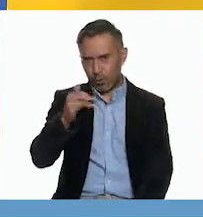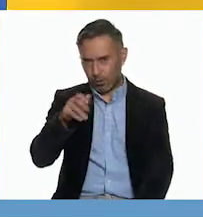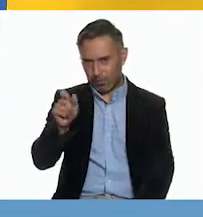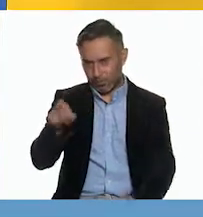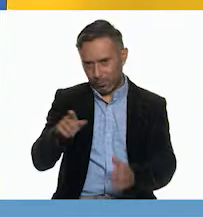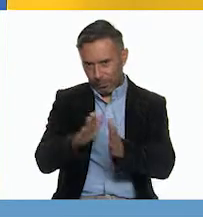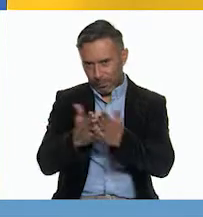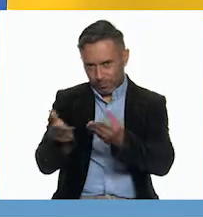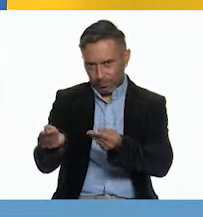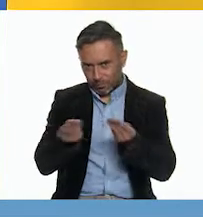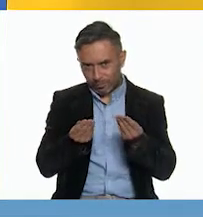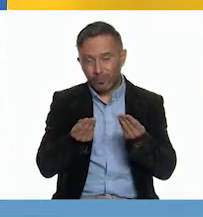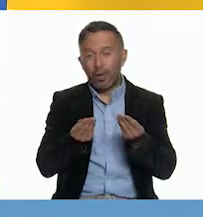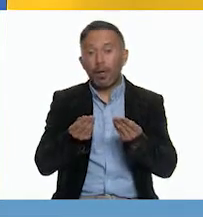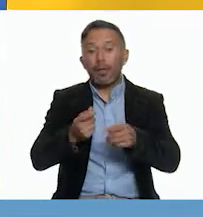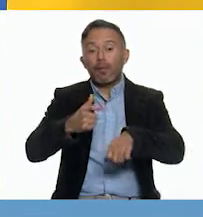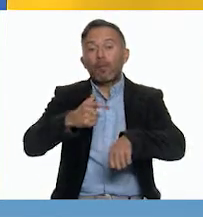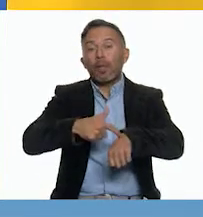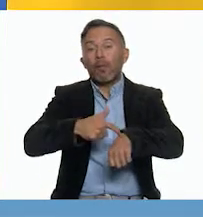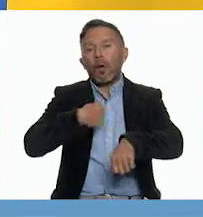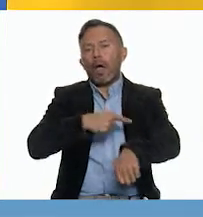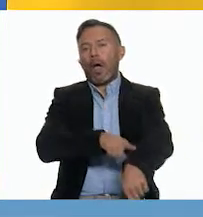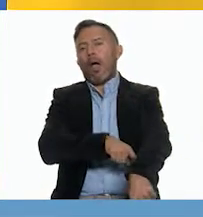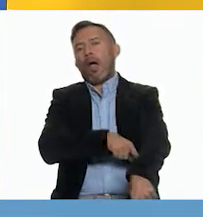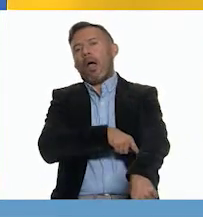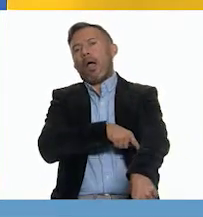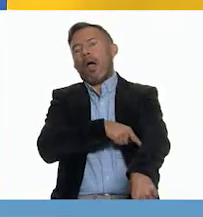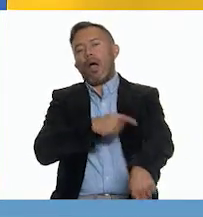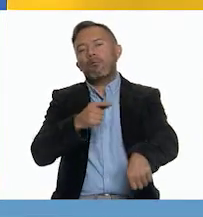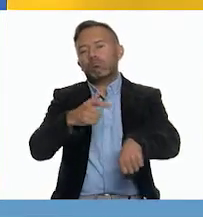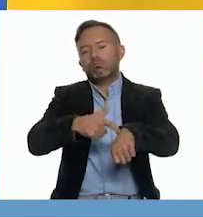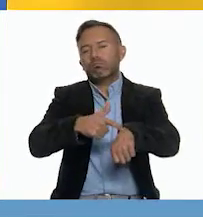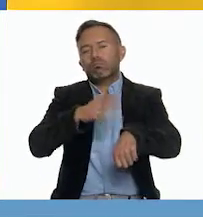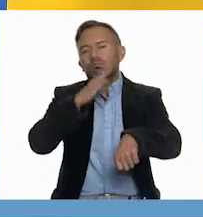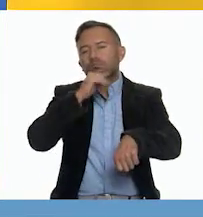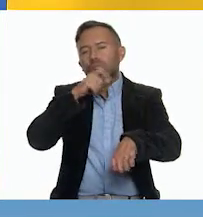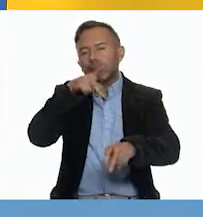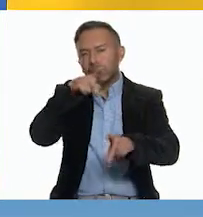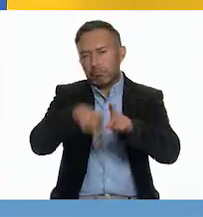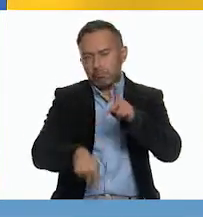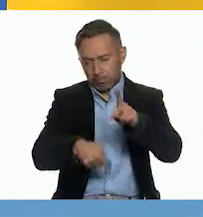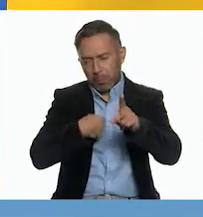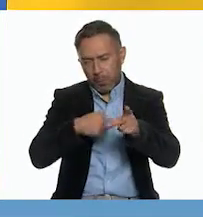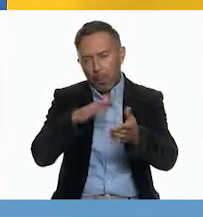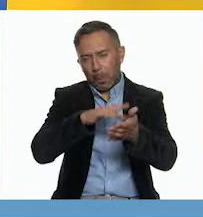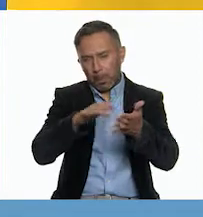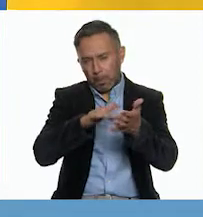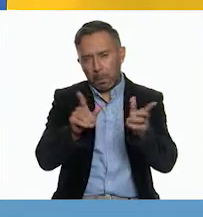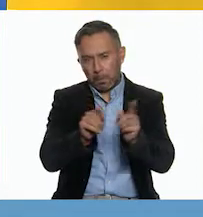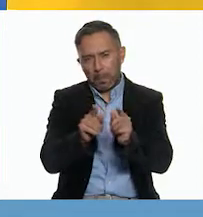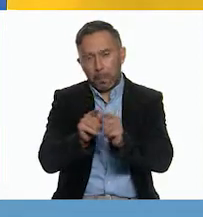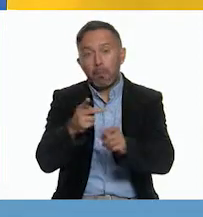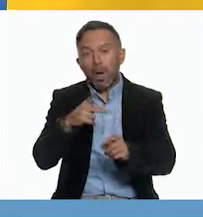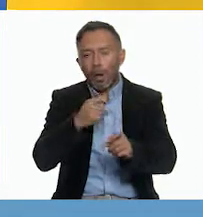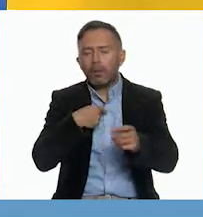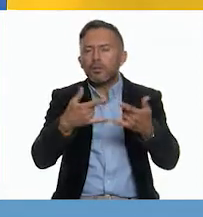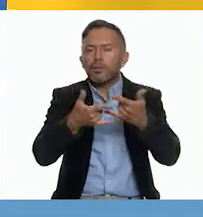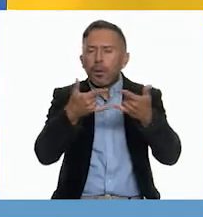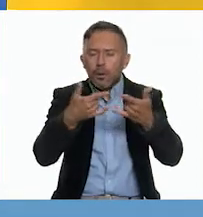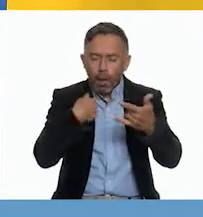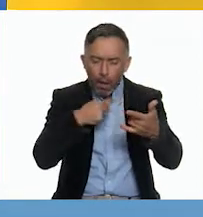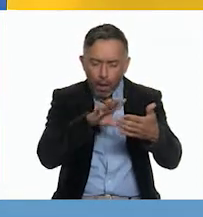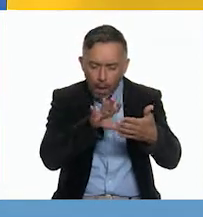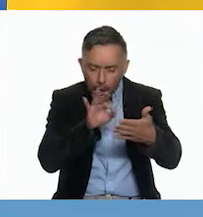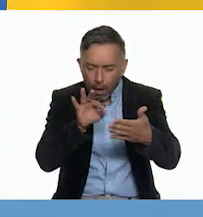cuestiones de tiempo no lo vamos a leer completo, pero vamos a recuperar algunos pasajes para observar la motivación de